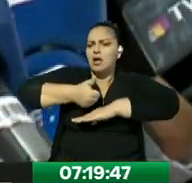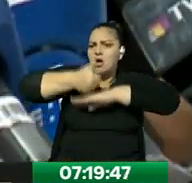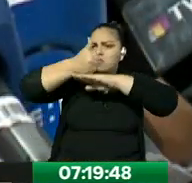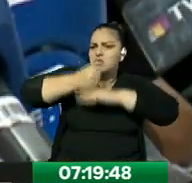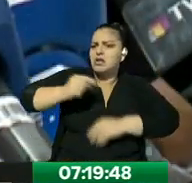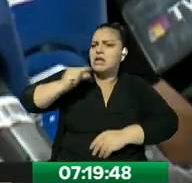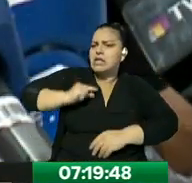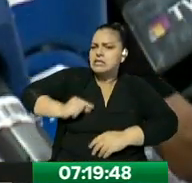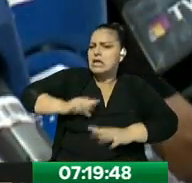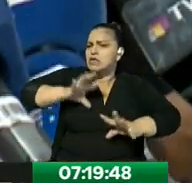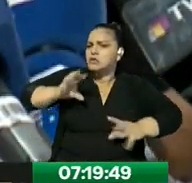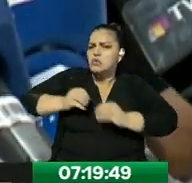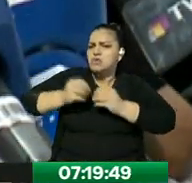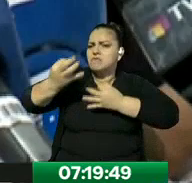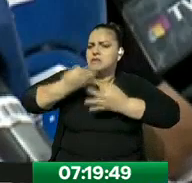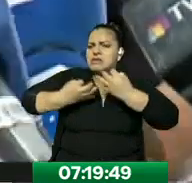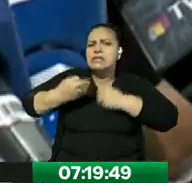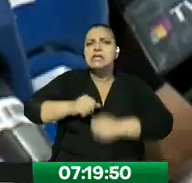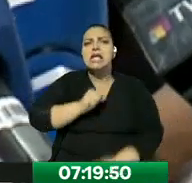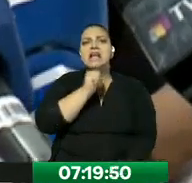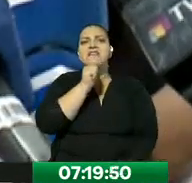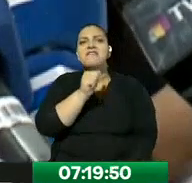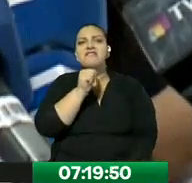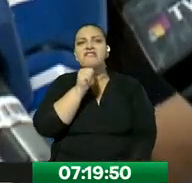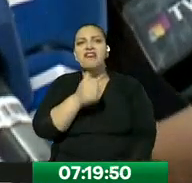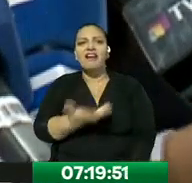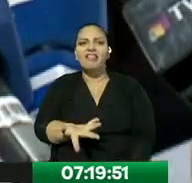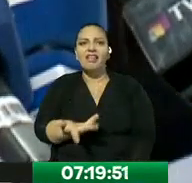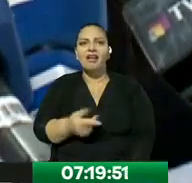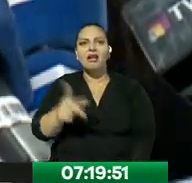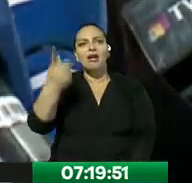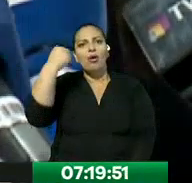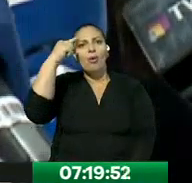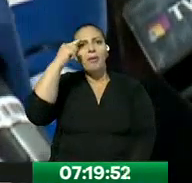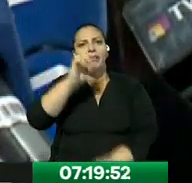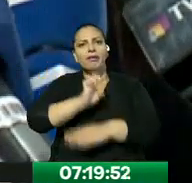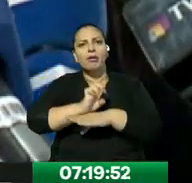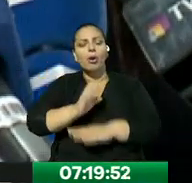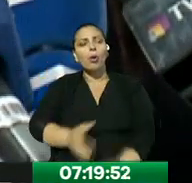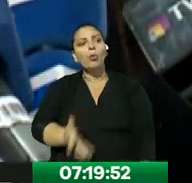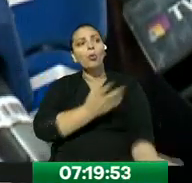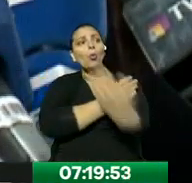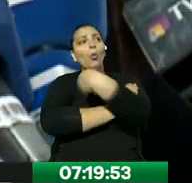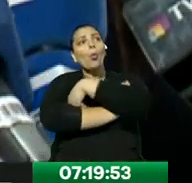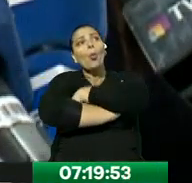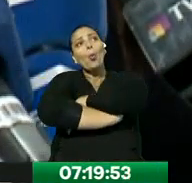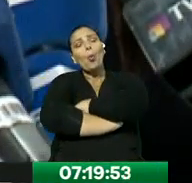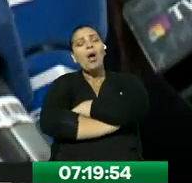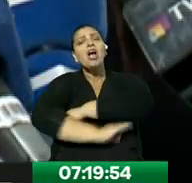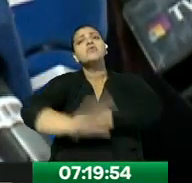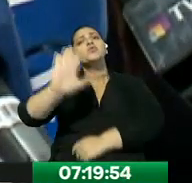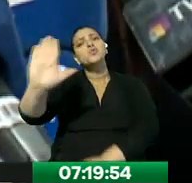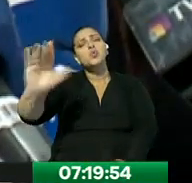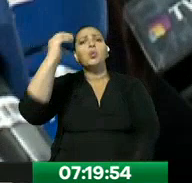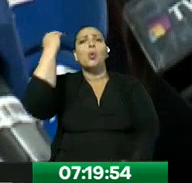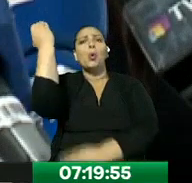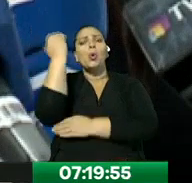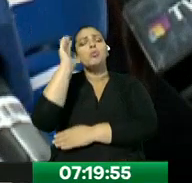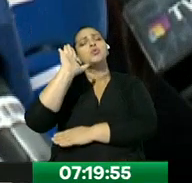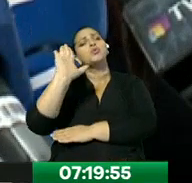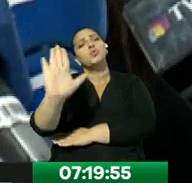el gobierno ecuatoriano cruzado sus brazos esperando la noticia, nada más. Y esa